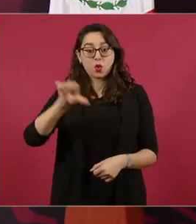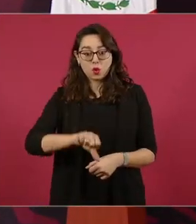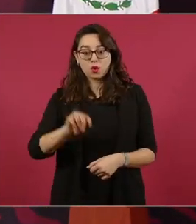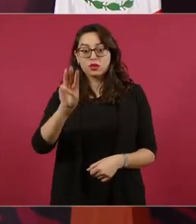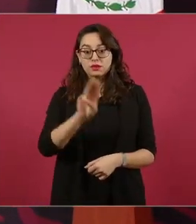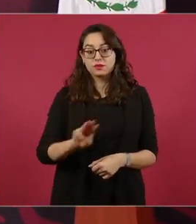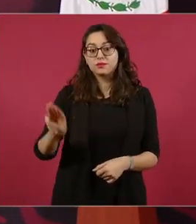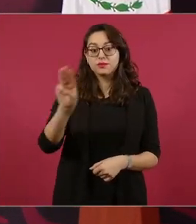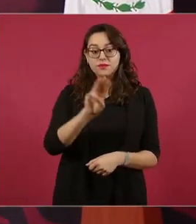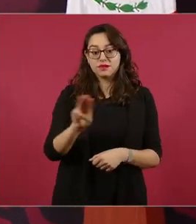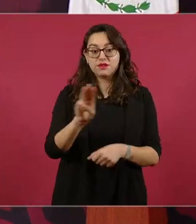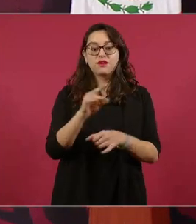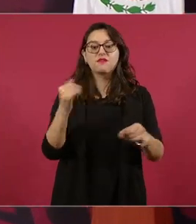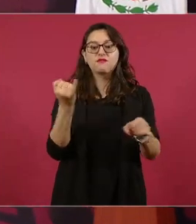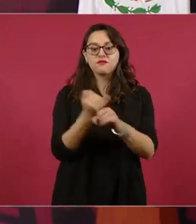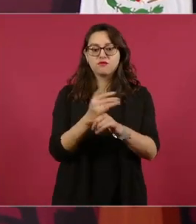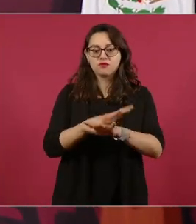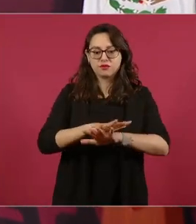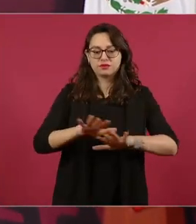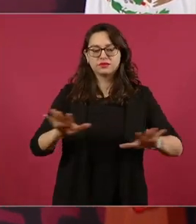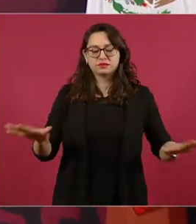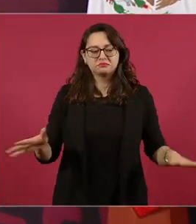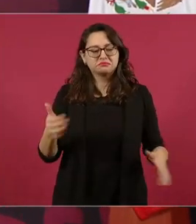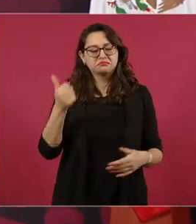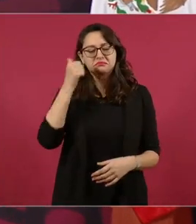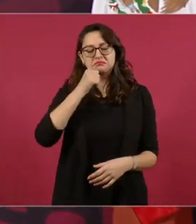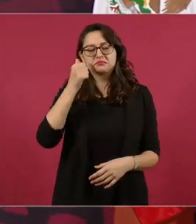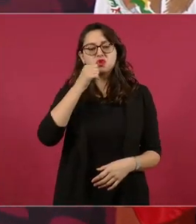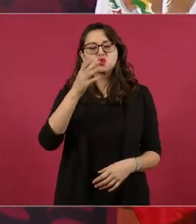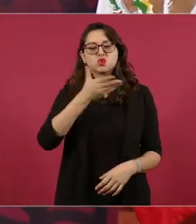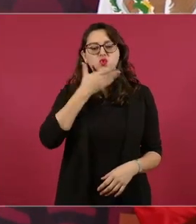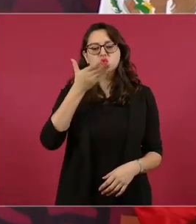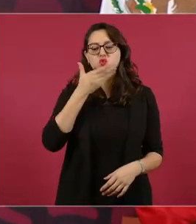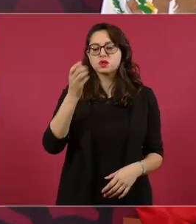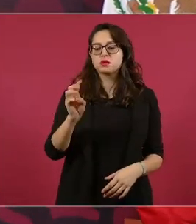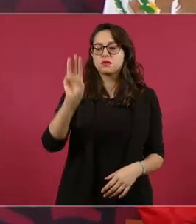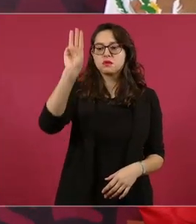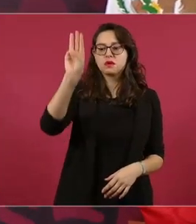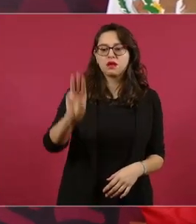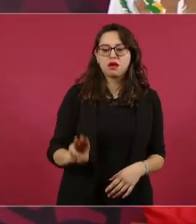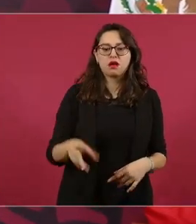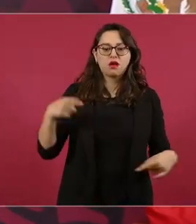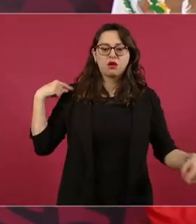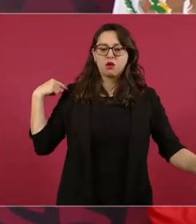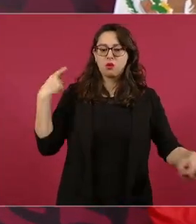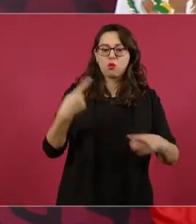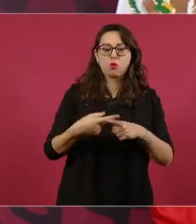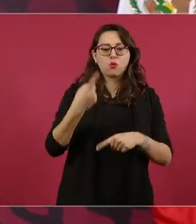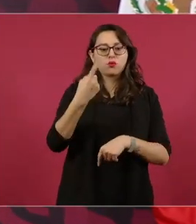sobre quién es quién en las mentiras de la semana.